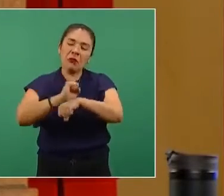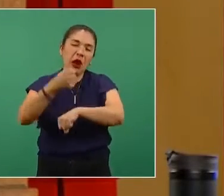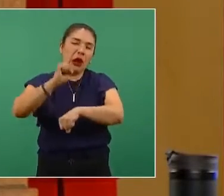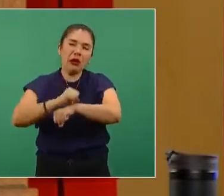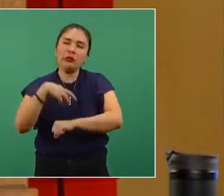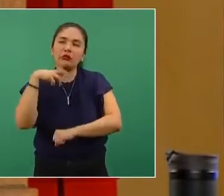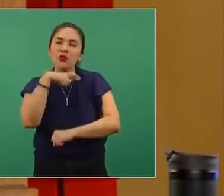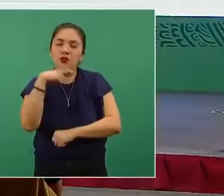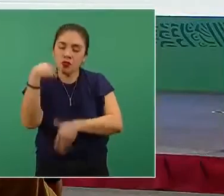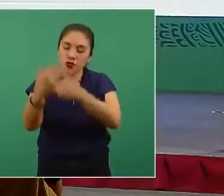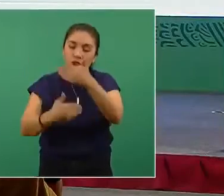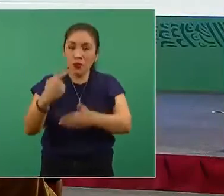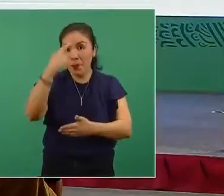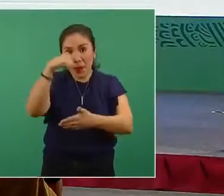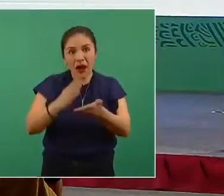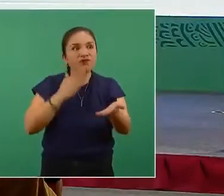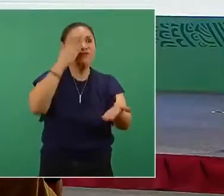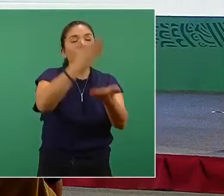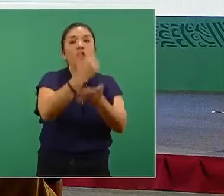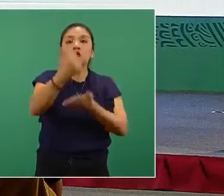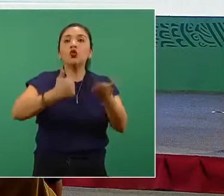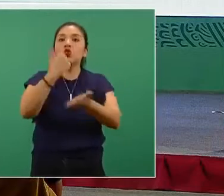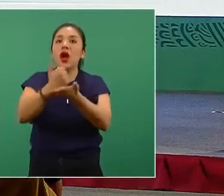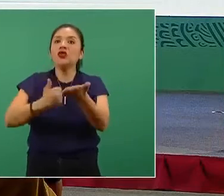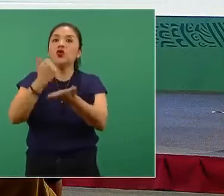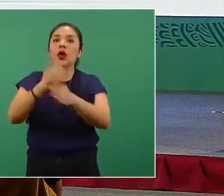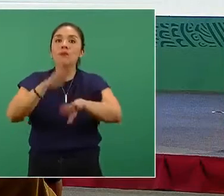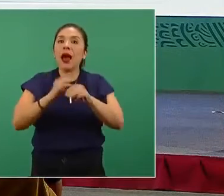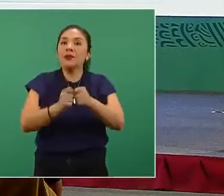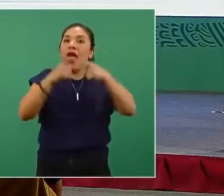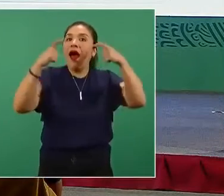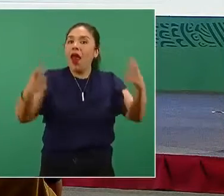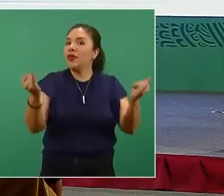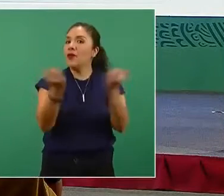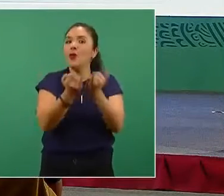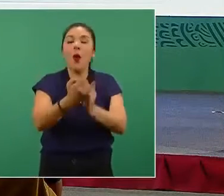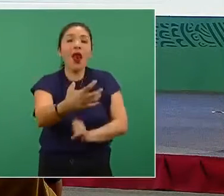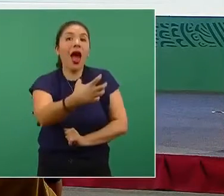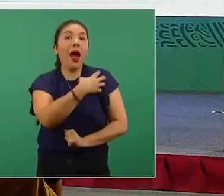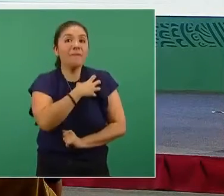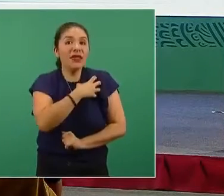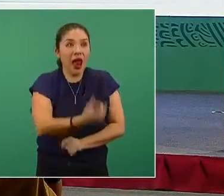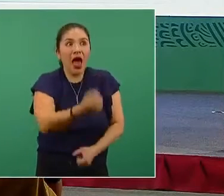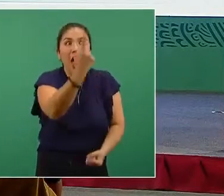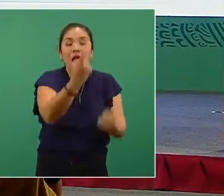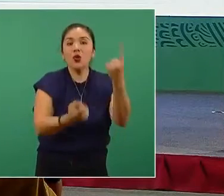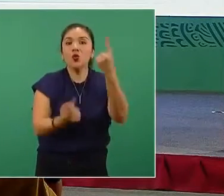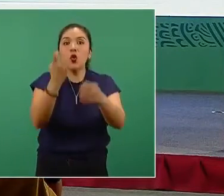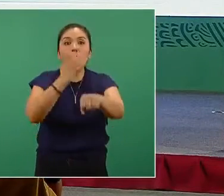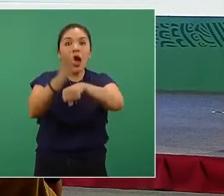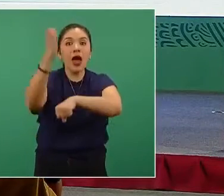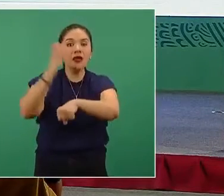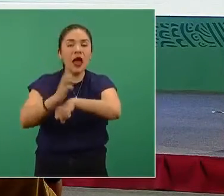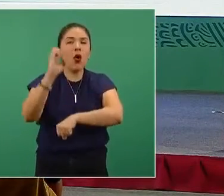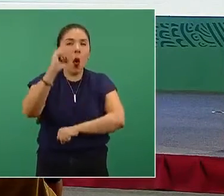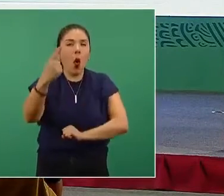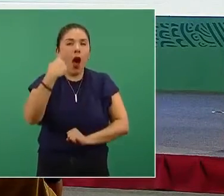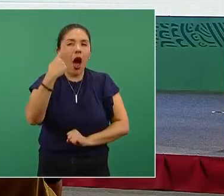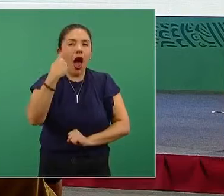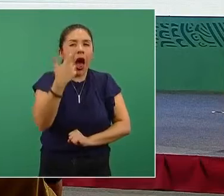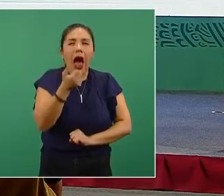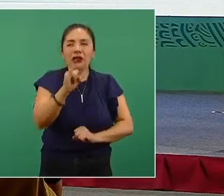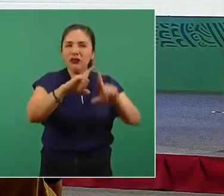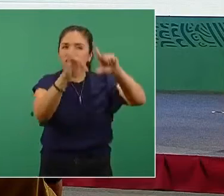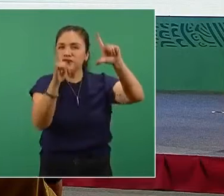semanas, de irnos a ciudades más grandes, incluidas las capitales de algunos estados o de casi todas las entidades